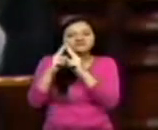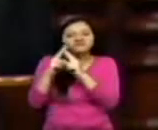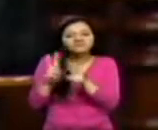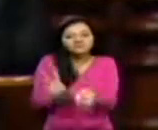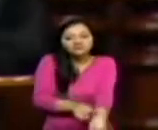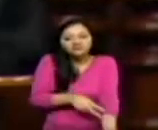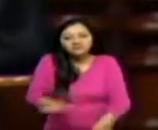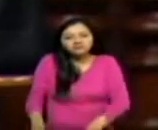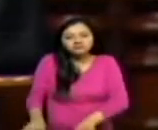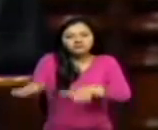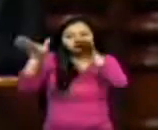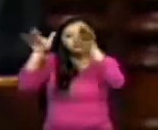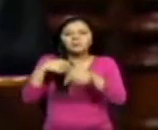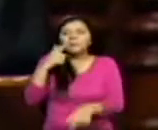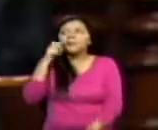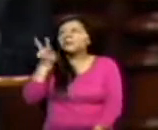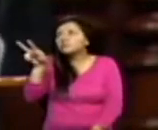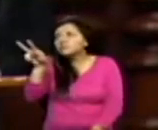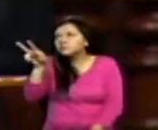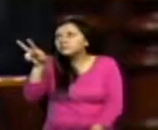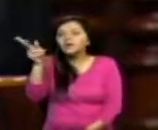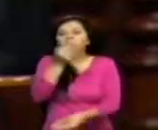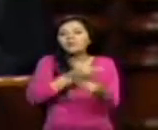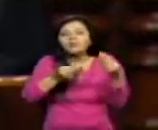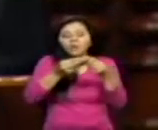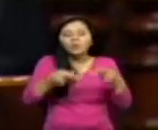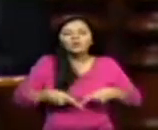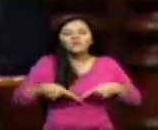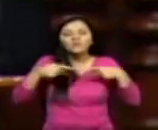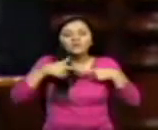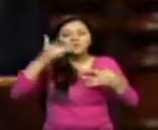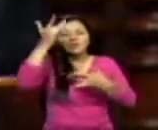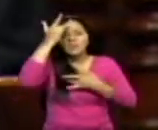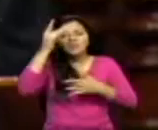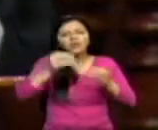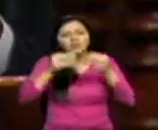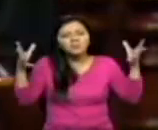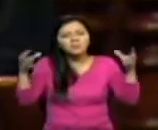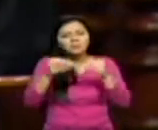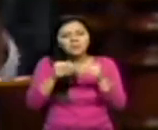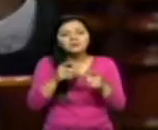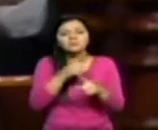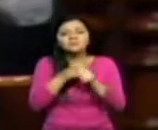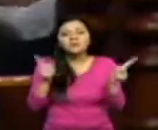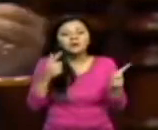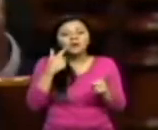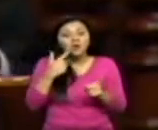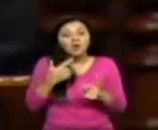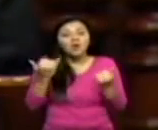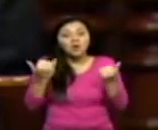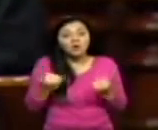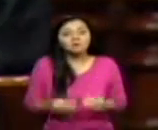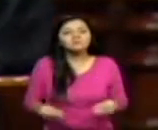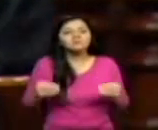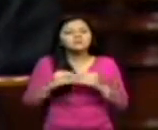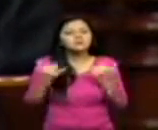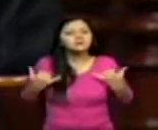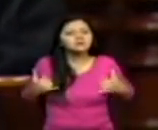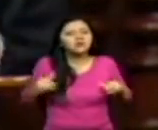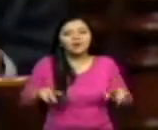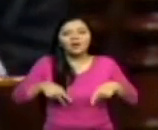país, devolviendo la dignidad a los enfermos marginados, me ha acompañado toda mi